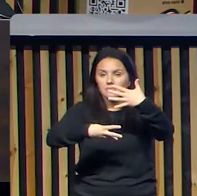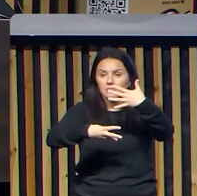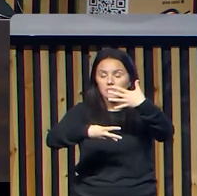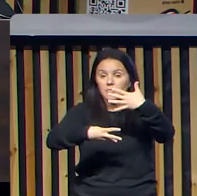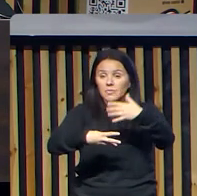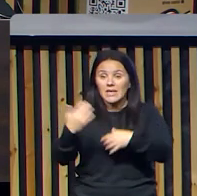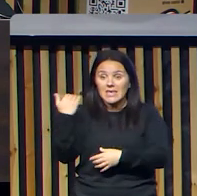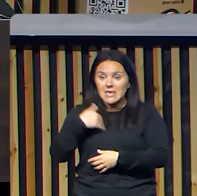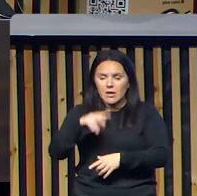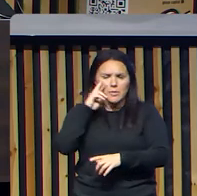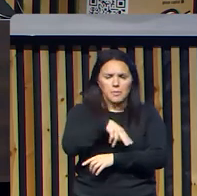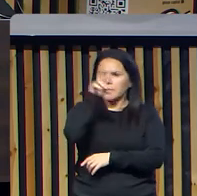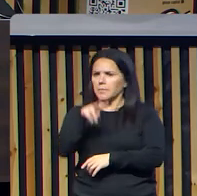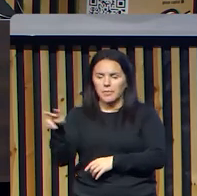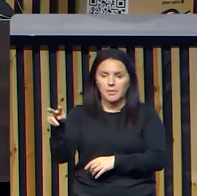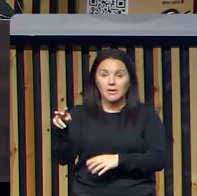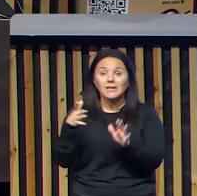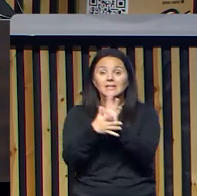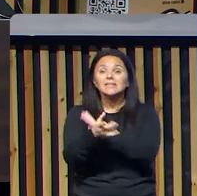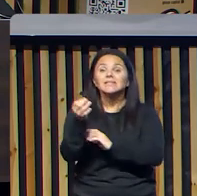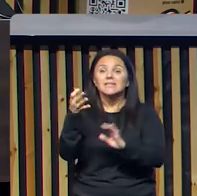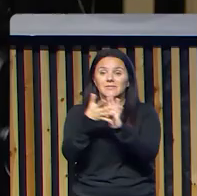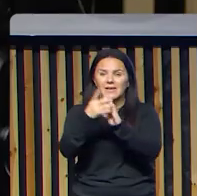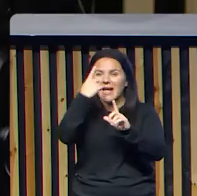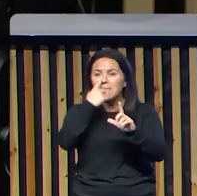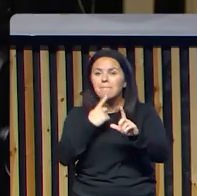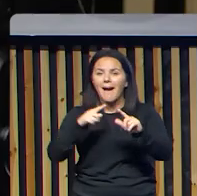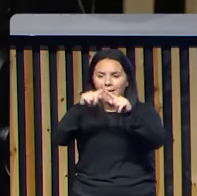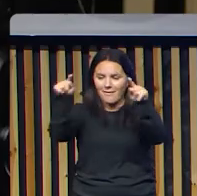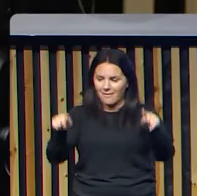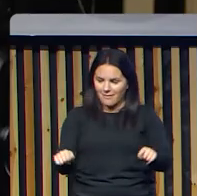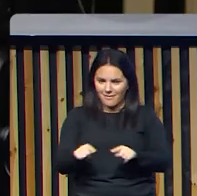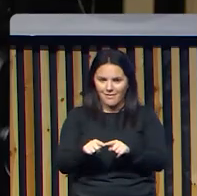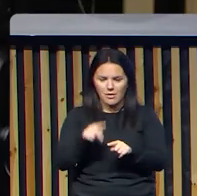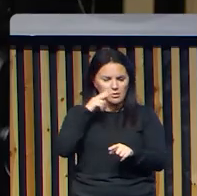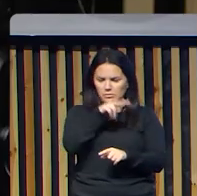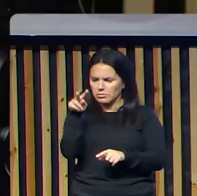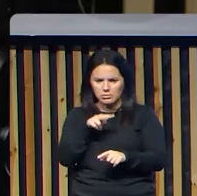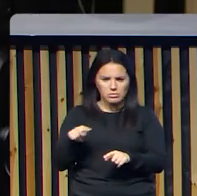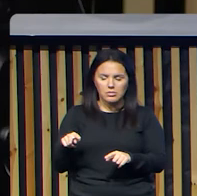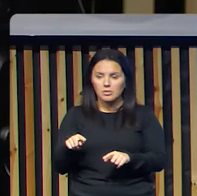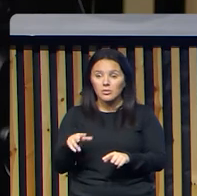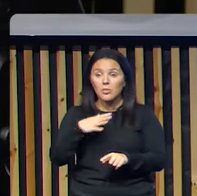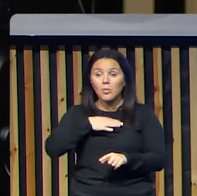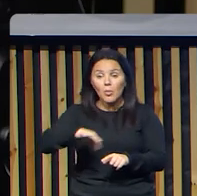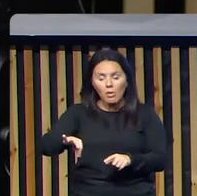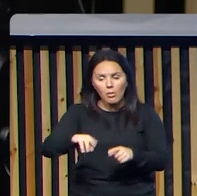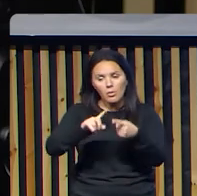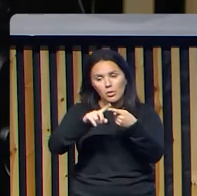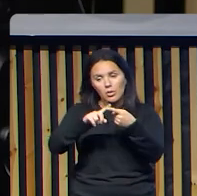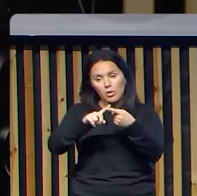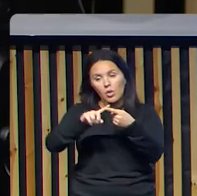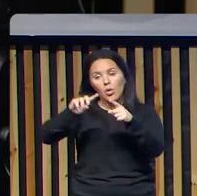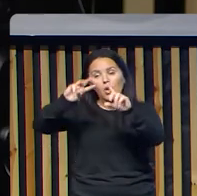de un solo vistazo esto atiende al aspecto de los documentos si podemos hacer los trámites telemáticamente